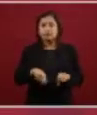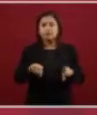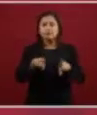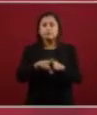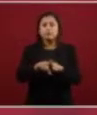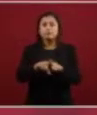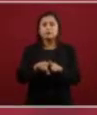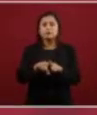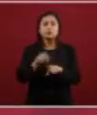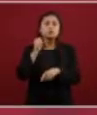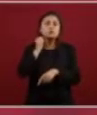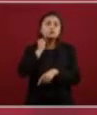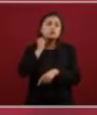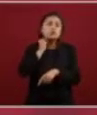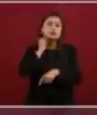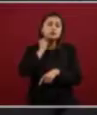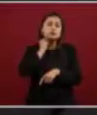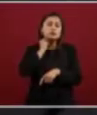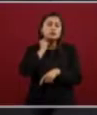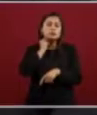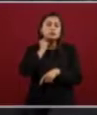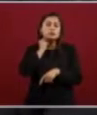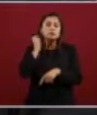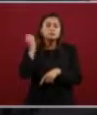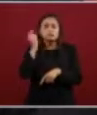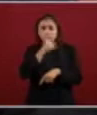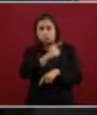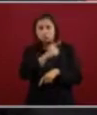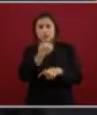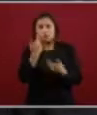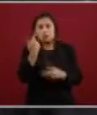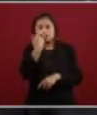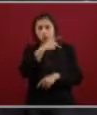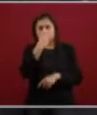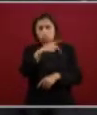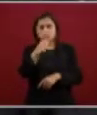un senador republicano pues esa es su visión